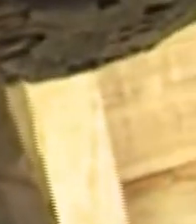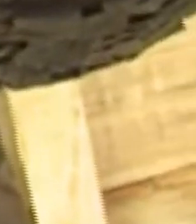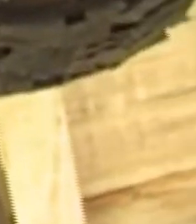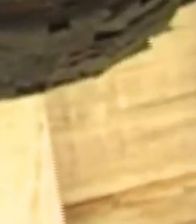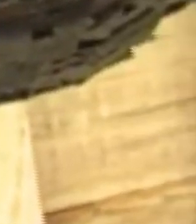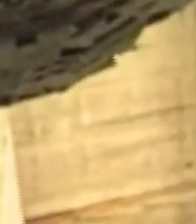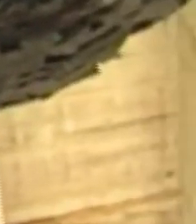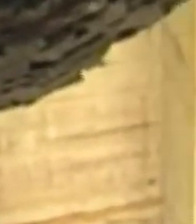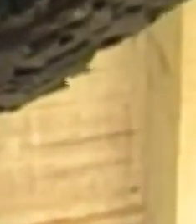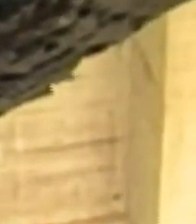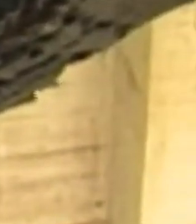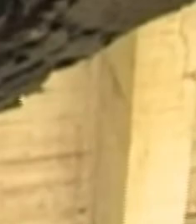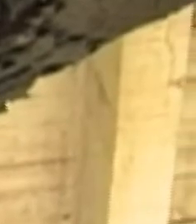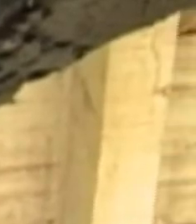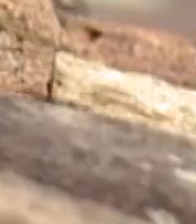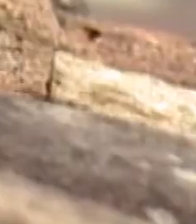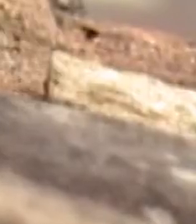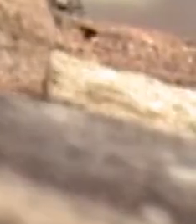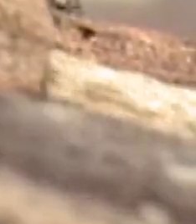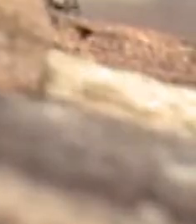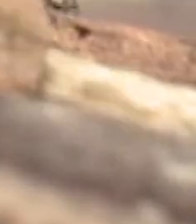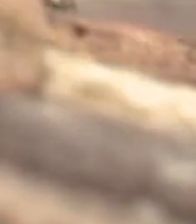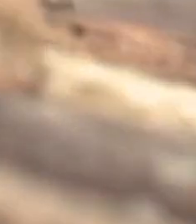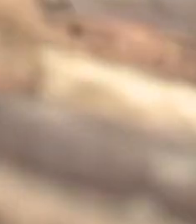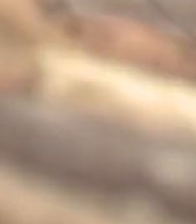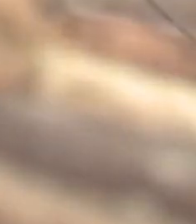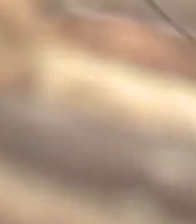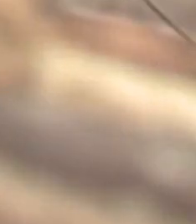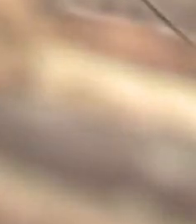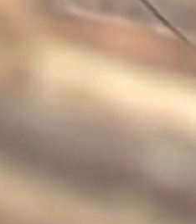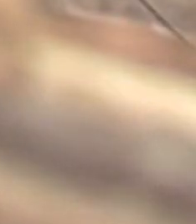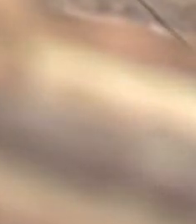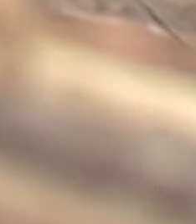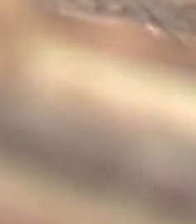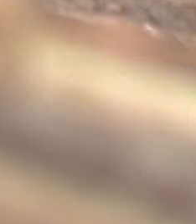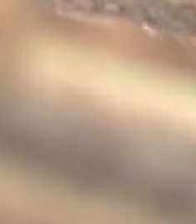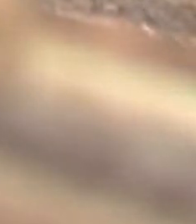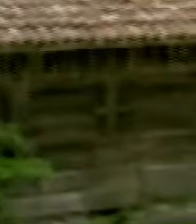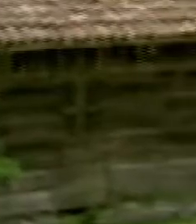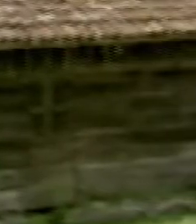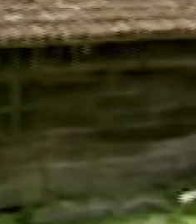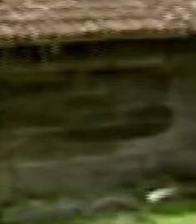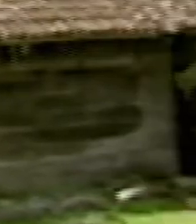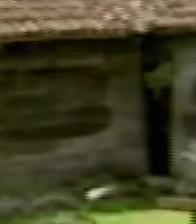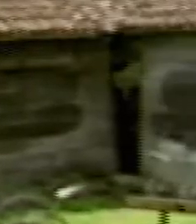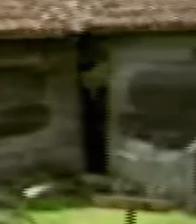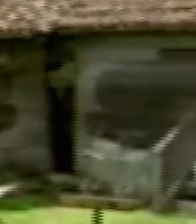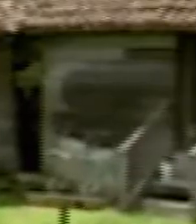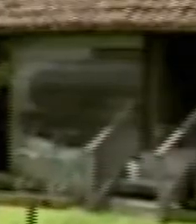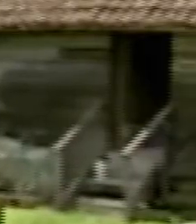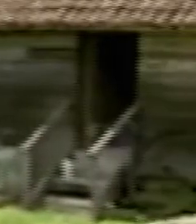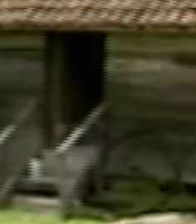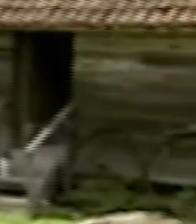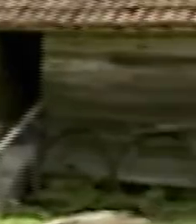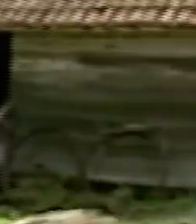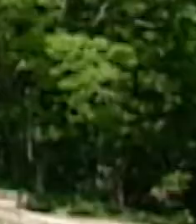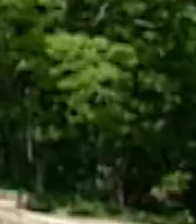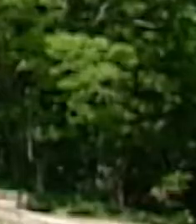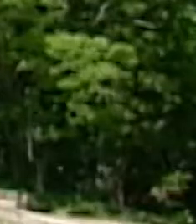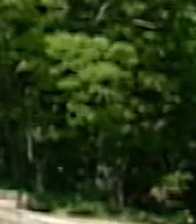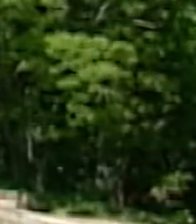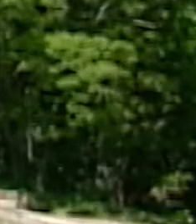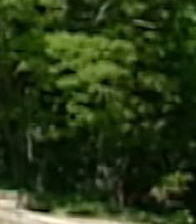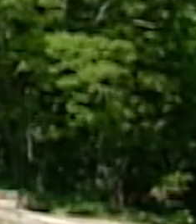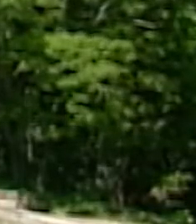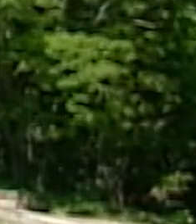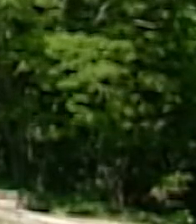de 2001. Bajo el abrigo de la noche, se callaron las voces del ayer y subieron